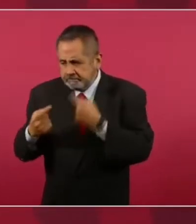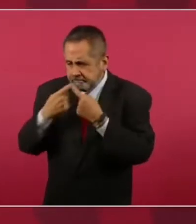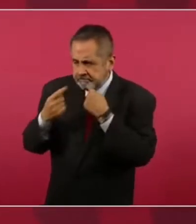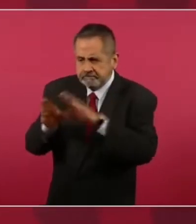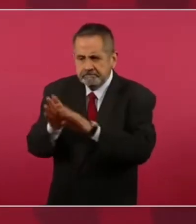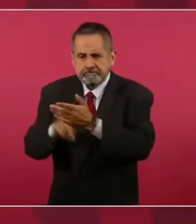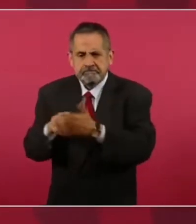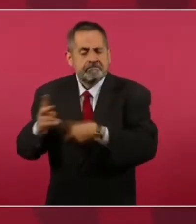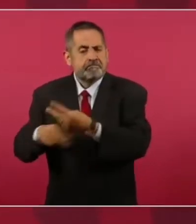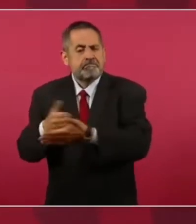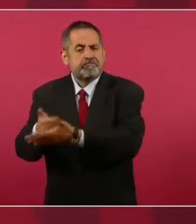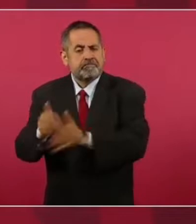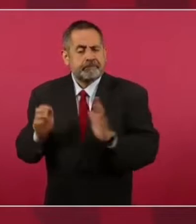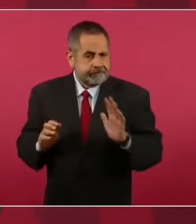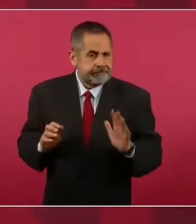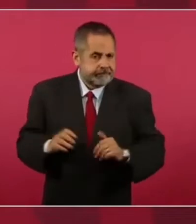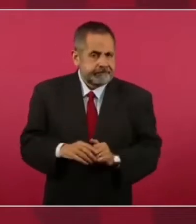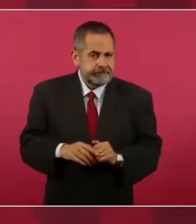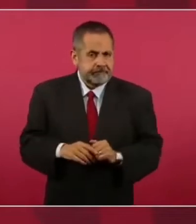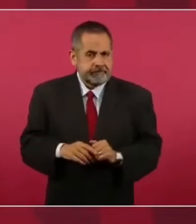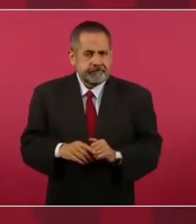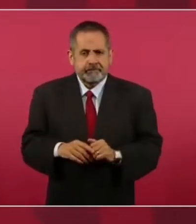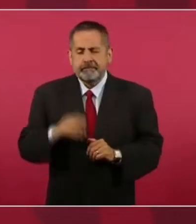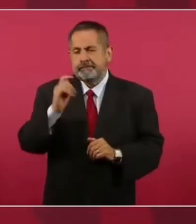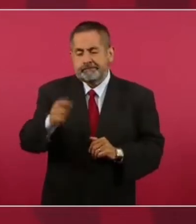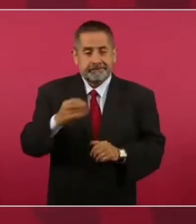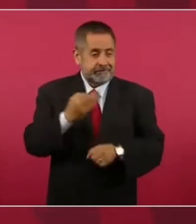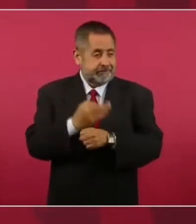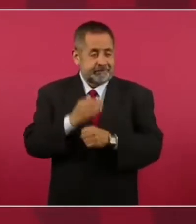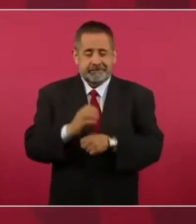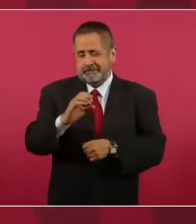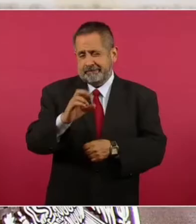¿Por qué? Con la profunda crisis